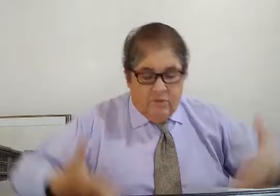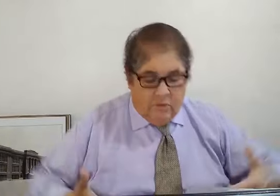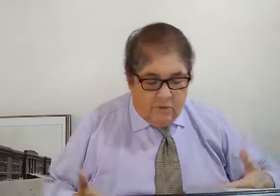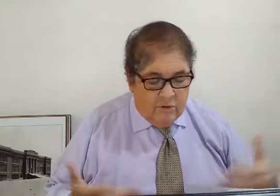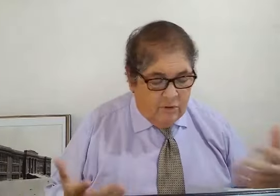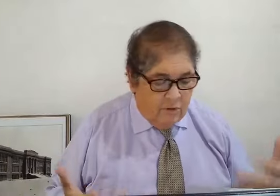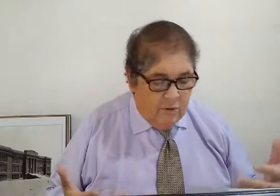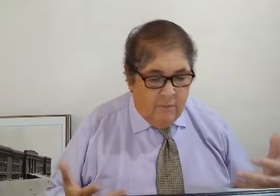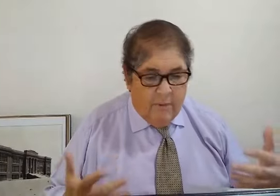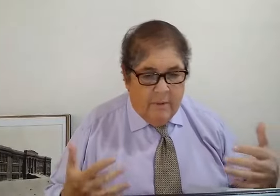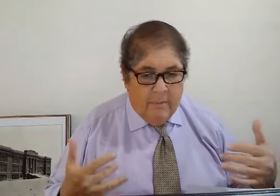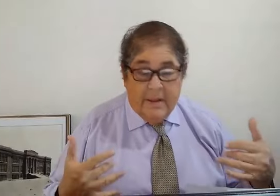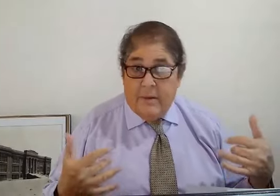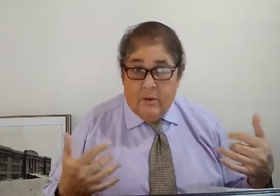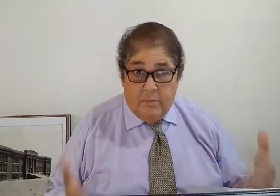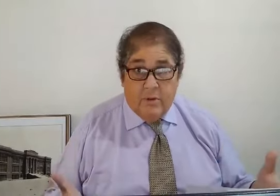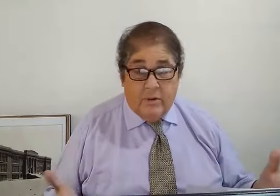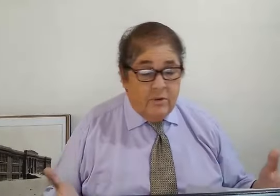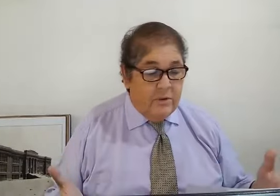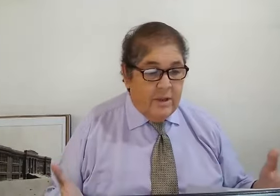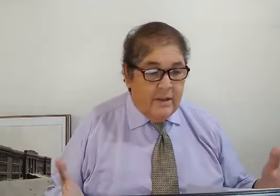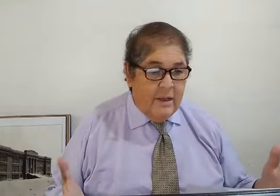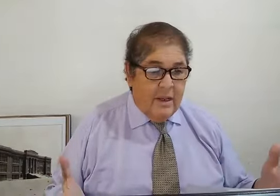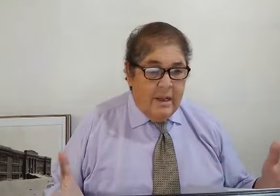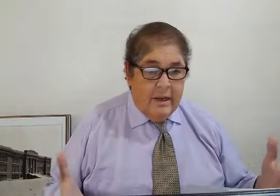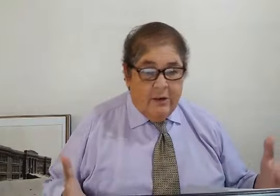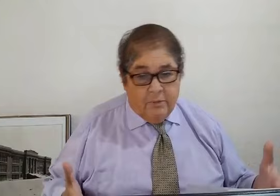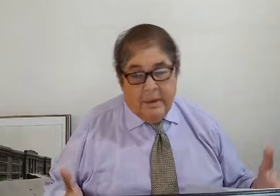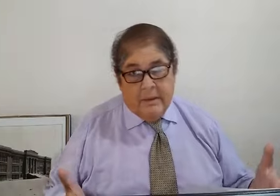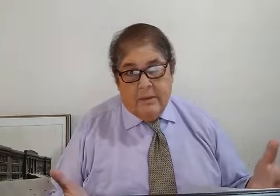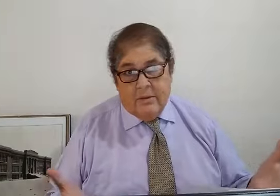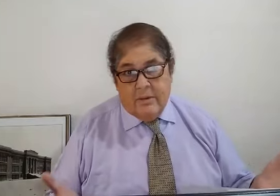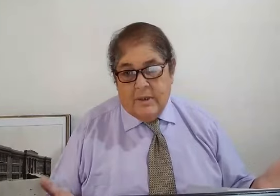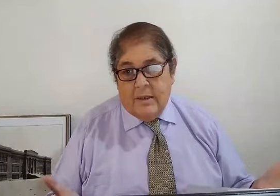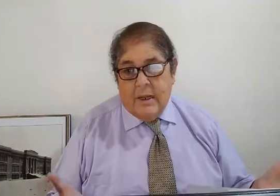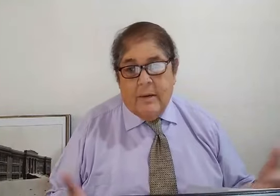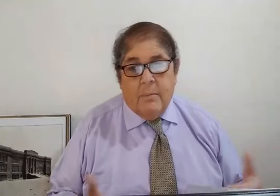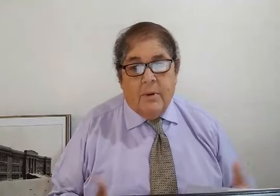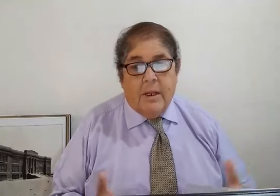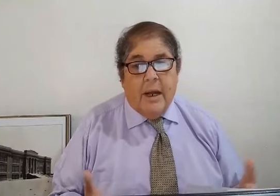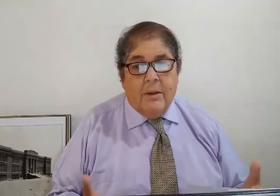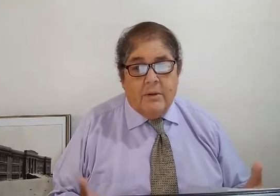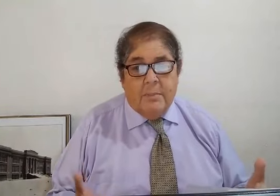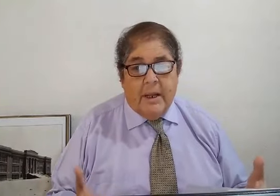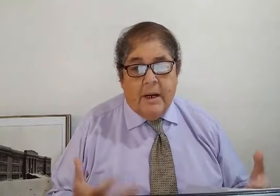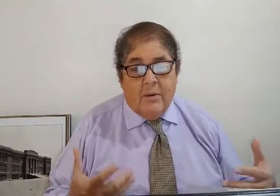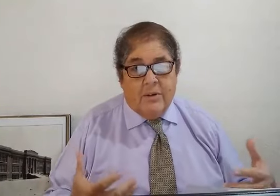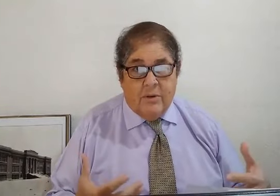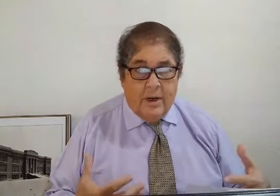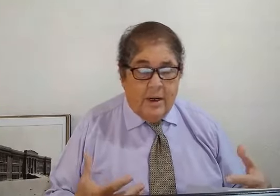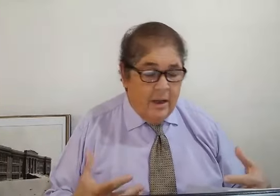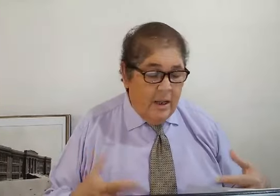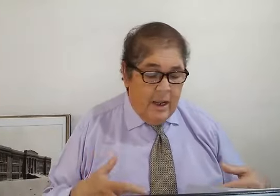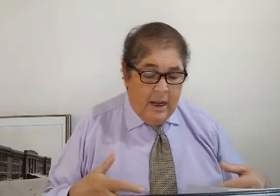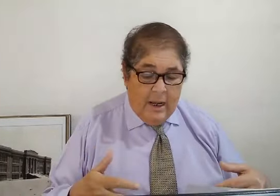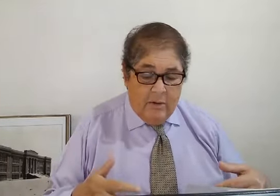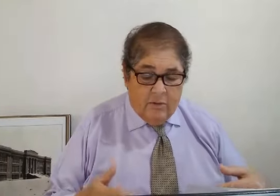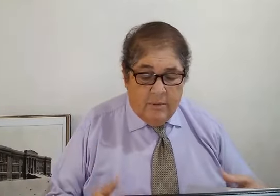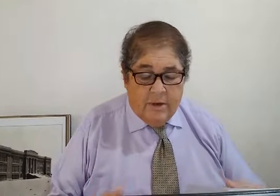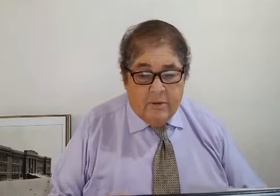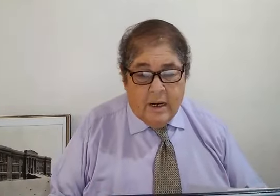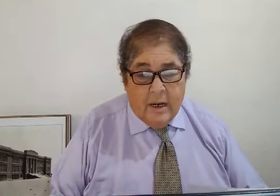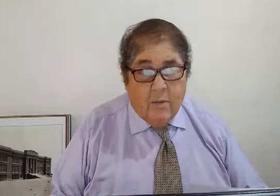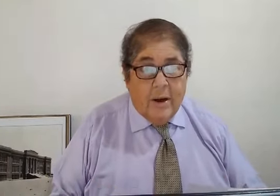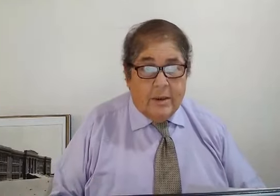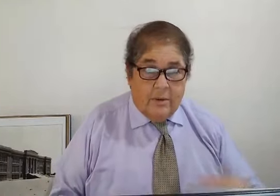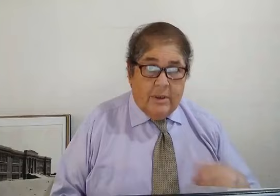mostrar su rostro conforme pasen los próximos días y los partidos se sientan empoderados para cuestionar a los